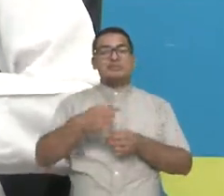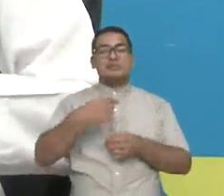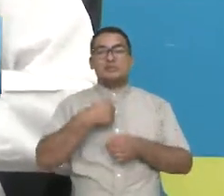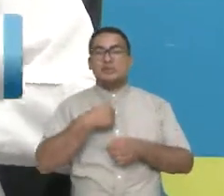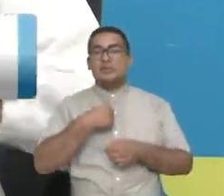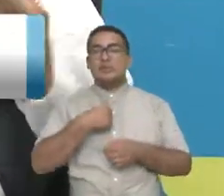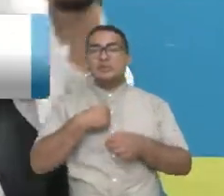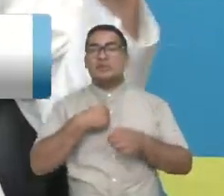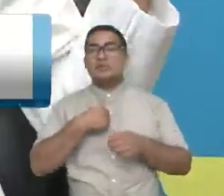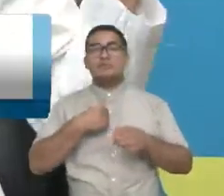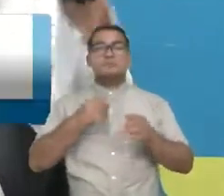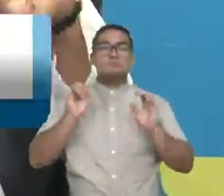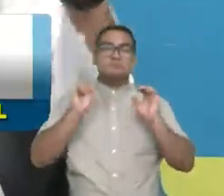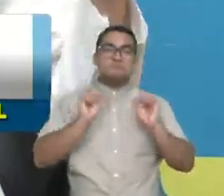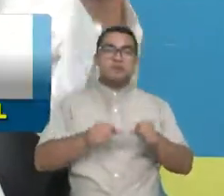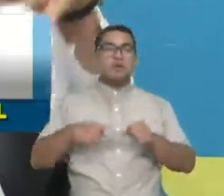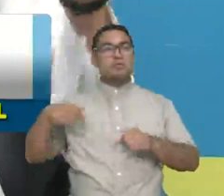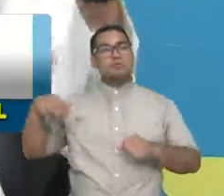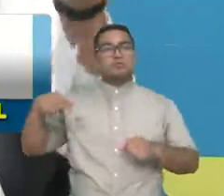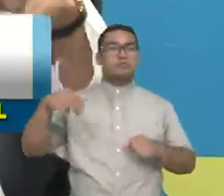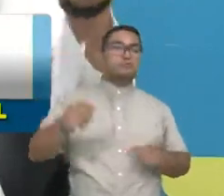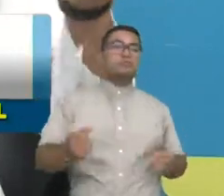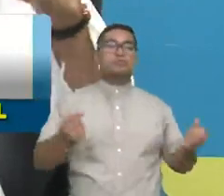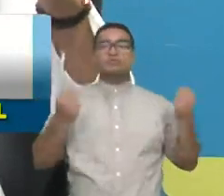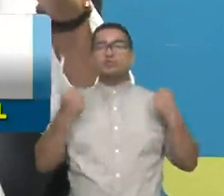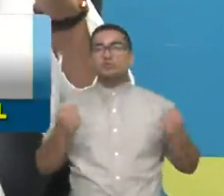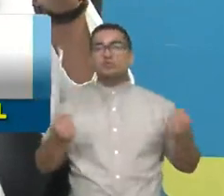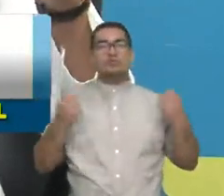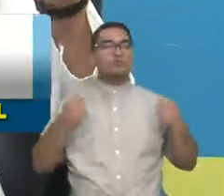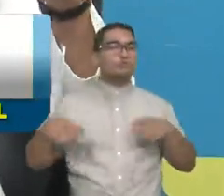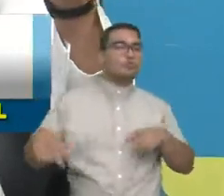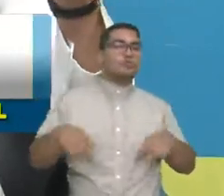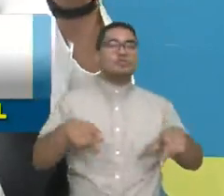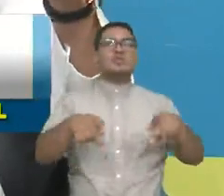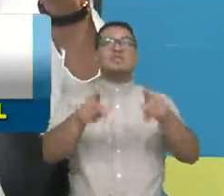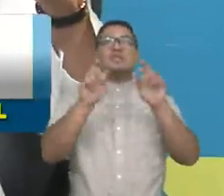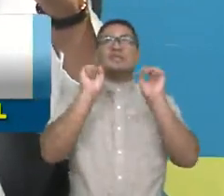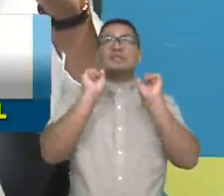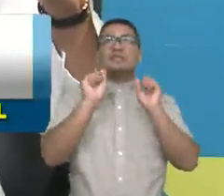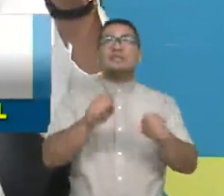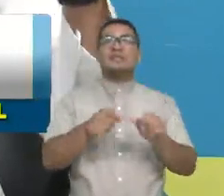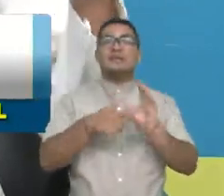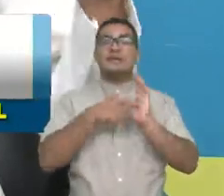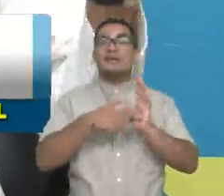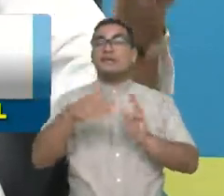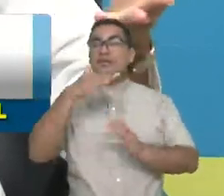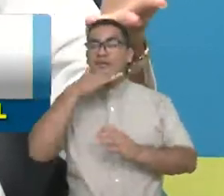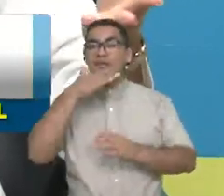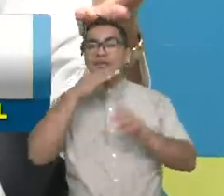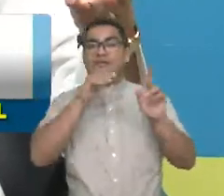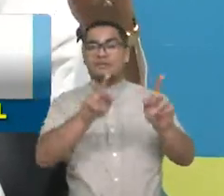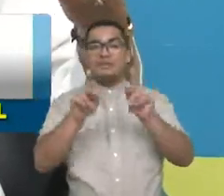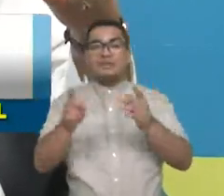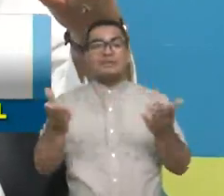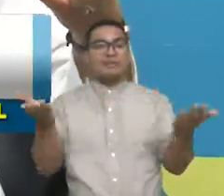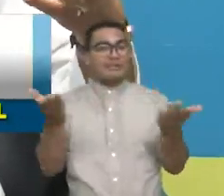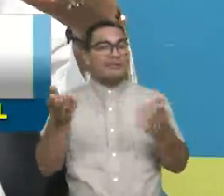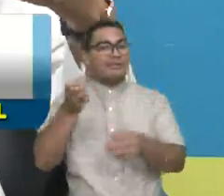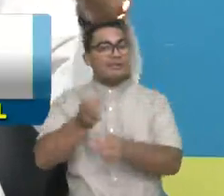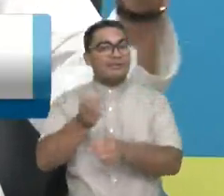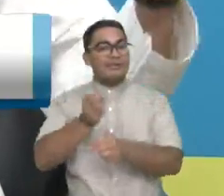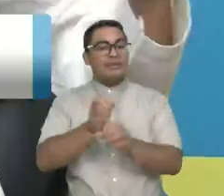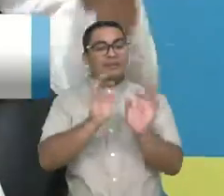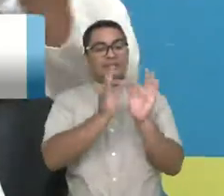es importante, porque de repente estamos saturados de tanto, de la carga de las personas, de la carga del trabajo, de la